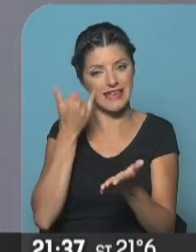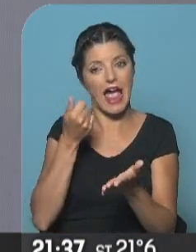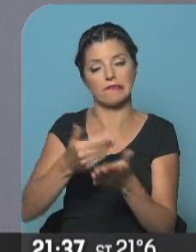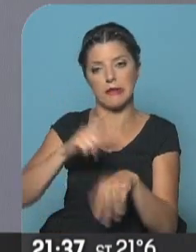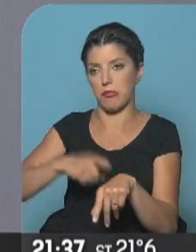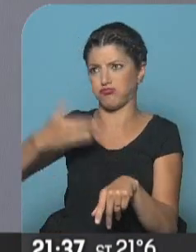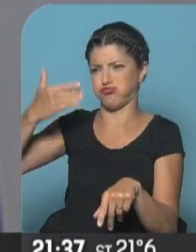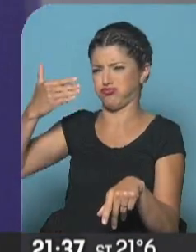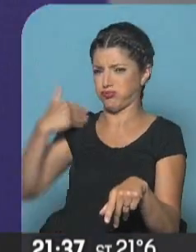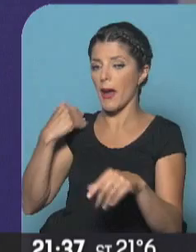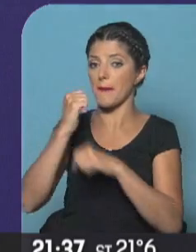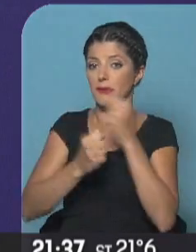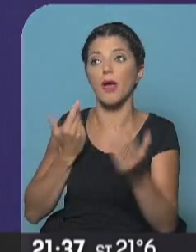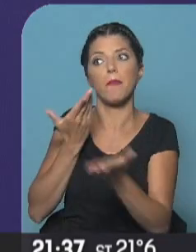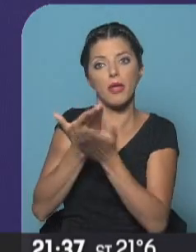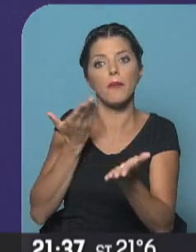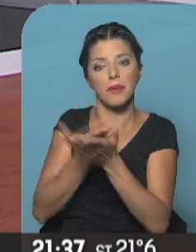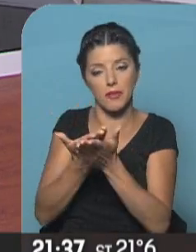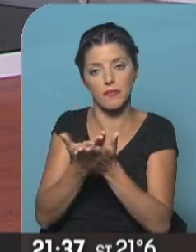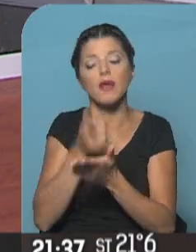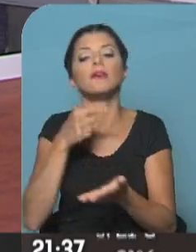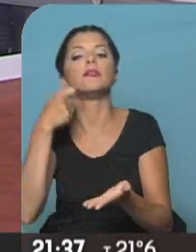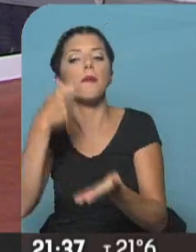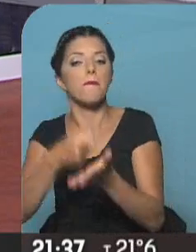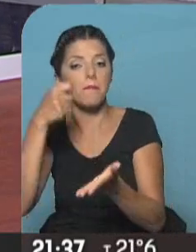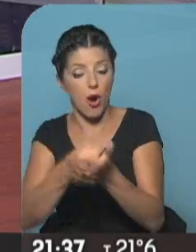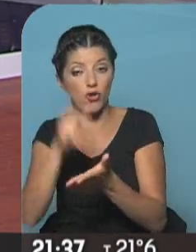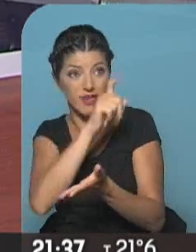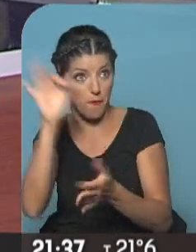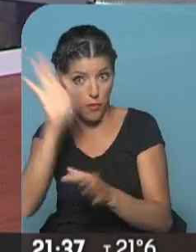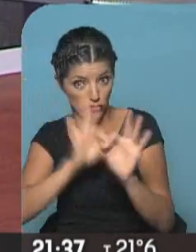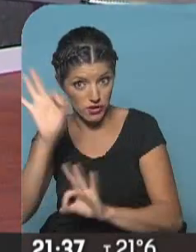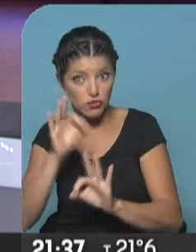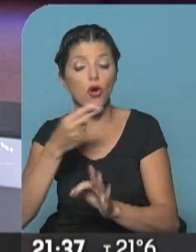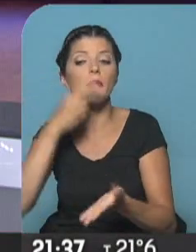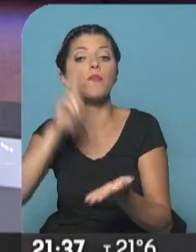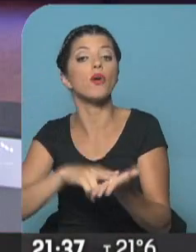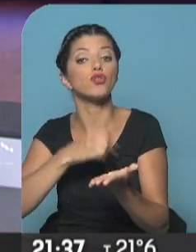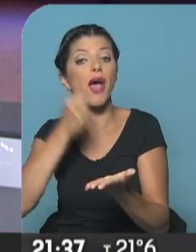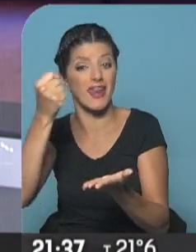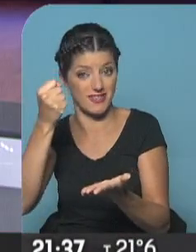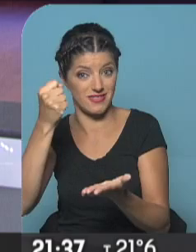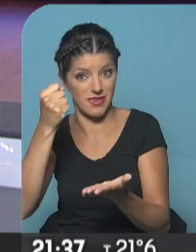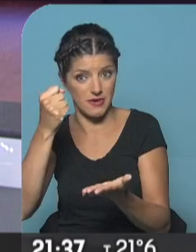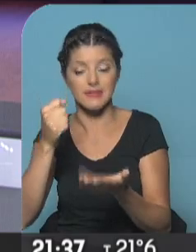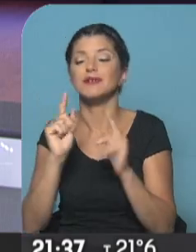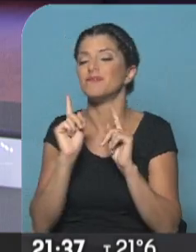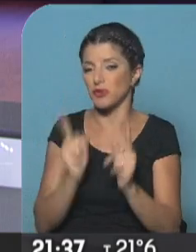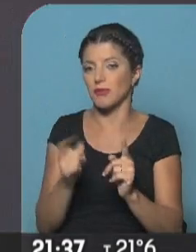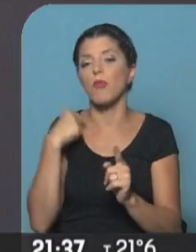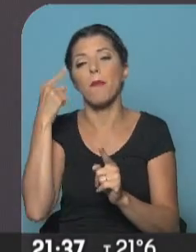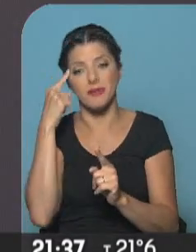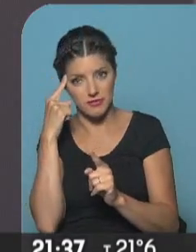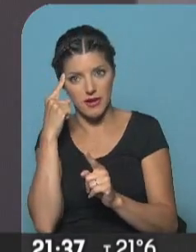que sea computable como pago a cuenta total, un 100% del impuesto a las ganancias, y de esta manera también habría que ver que no exista